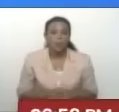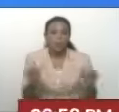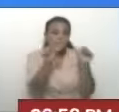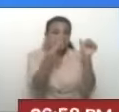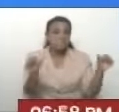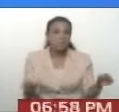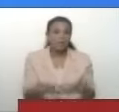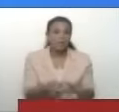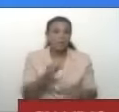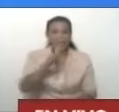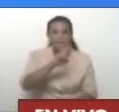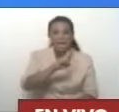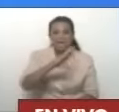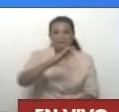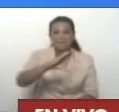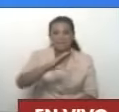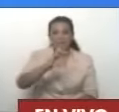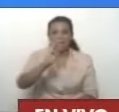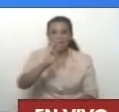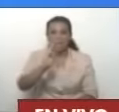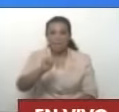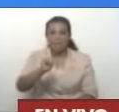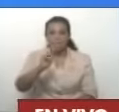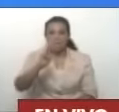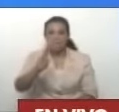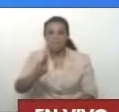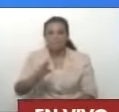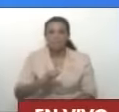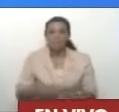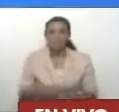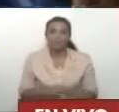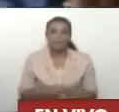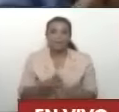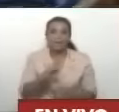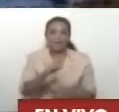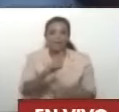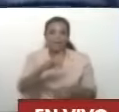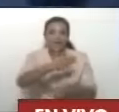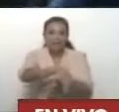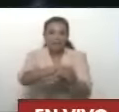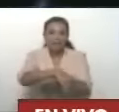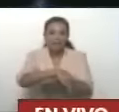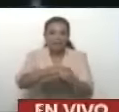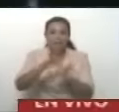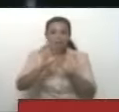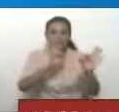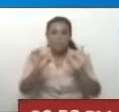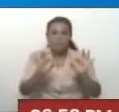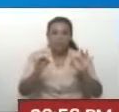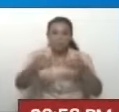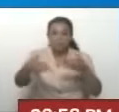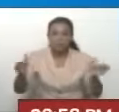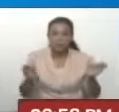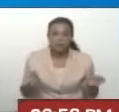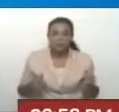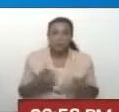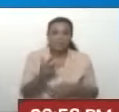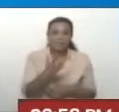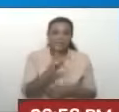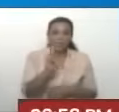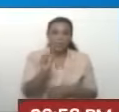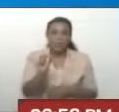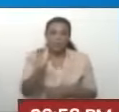sistema RCMP 3.0, redes, calles, medios y paredes,